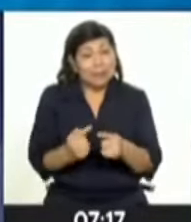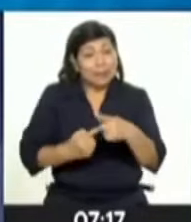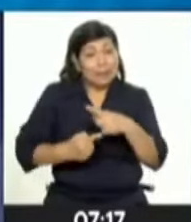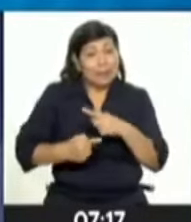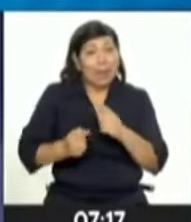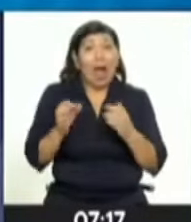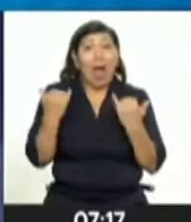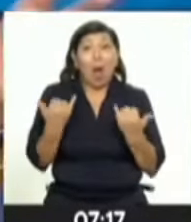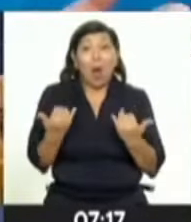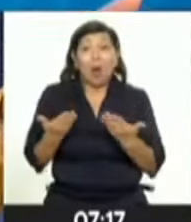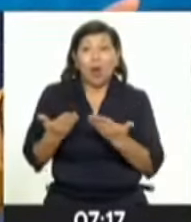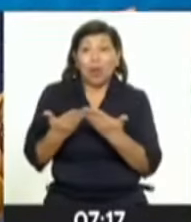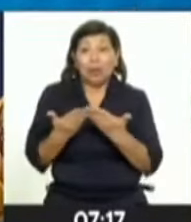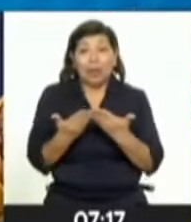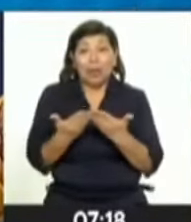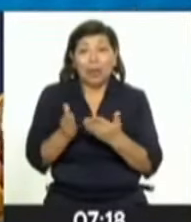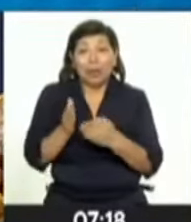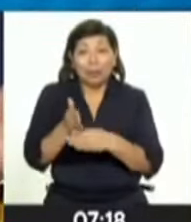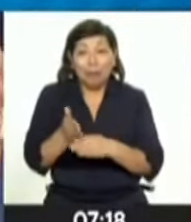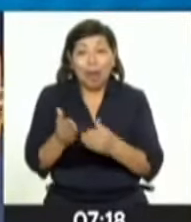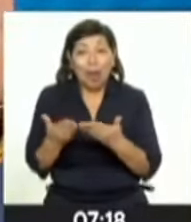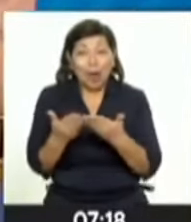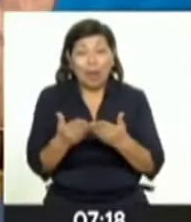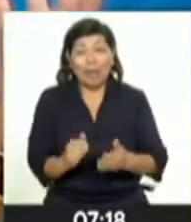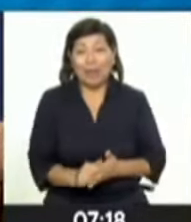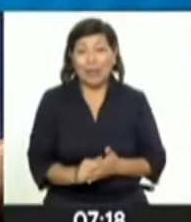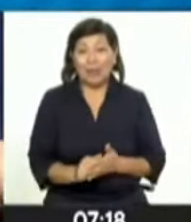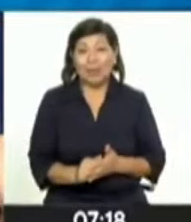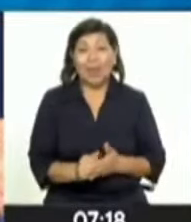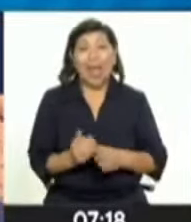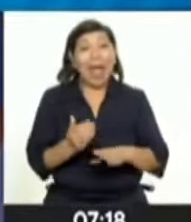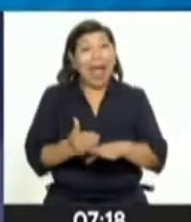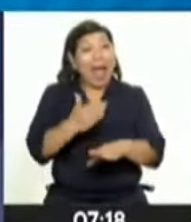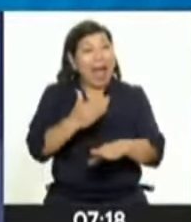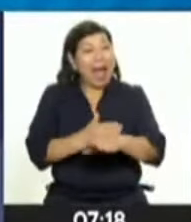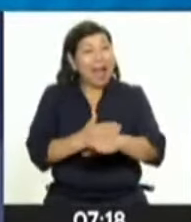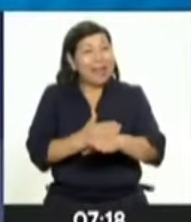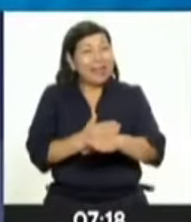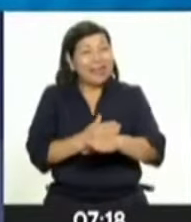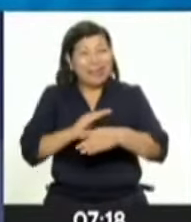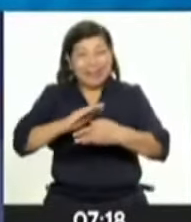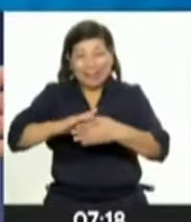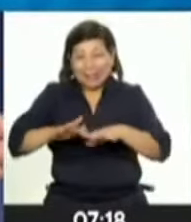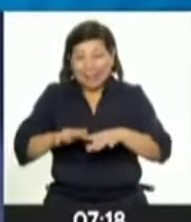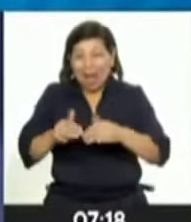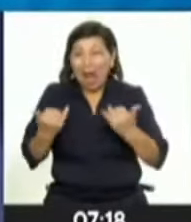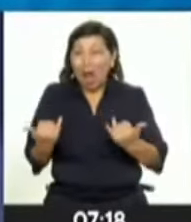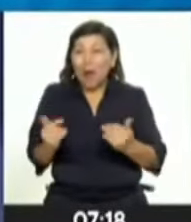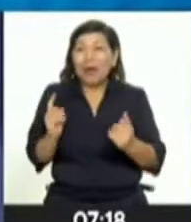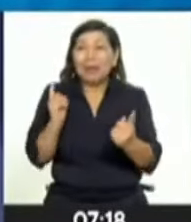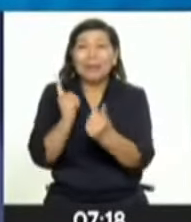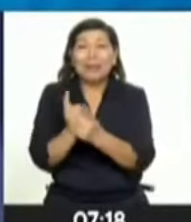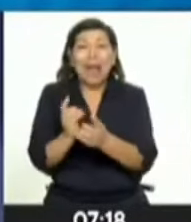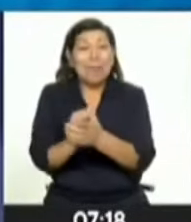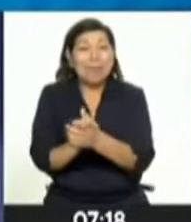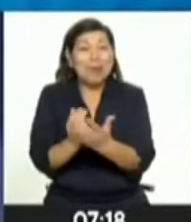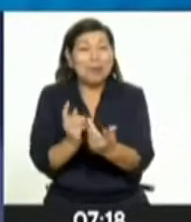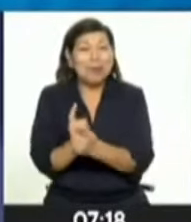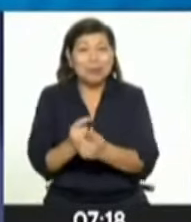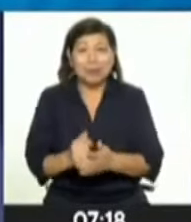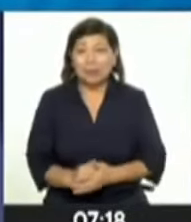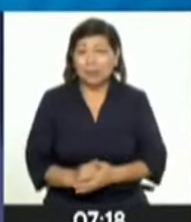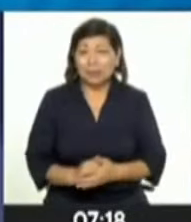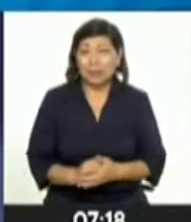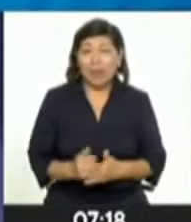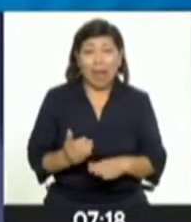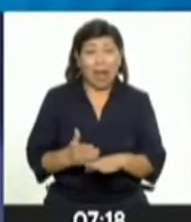a la presencialidad, luego del tiempo de la virtualidad, y los efectos de la pandemia los estamos viviendo. El año pasado hemos tenido 12.000